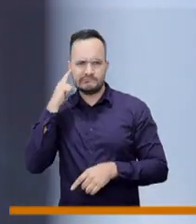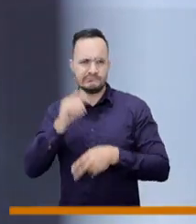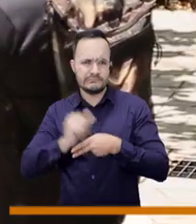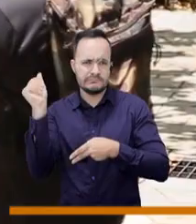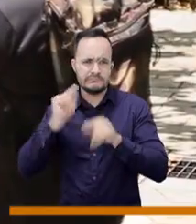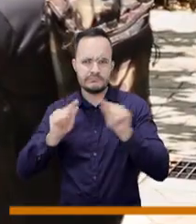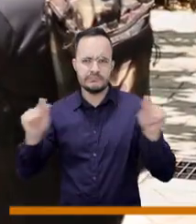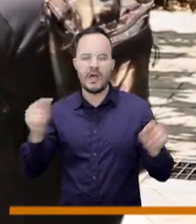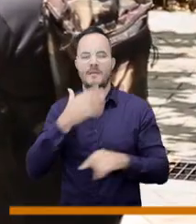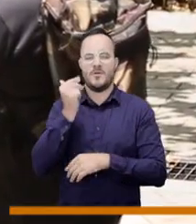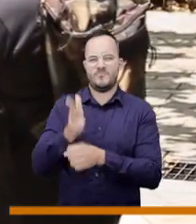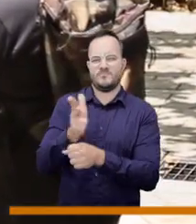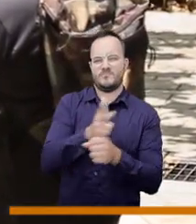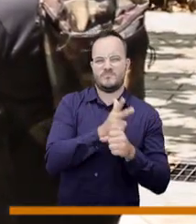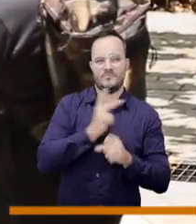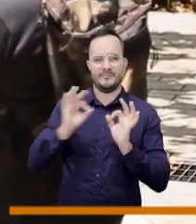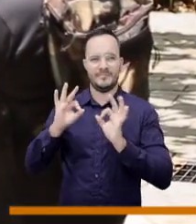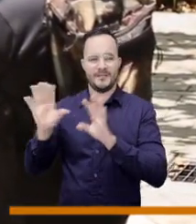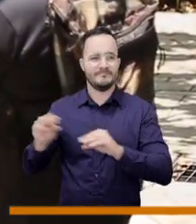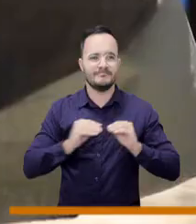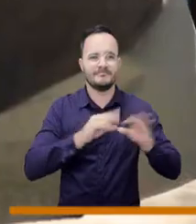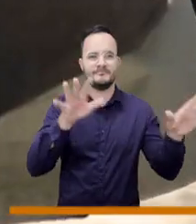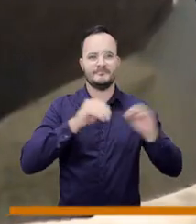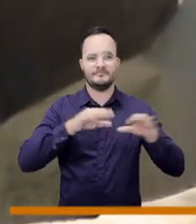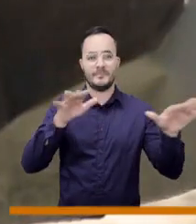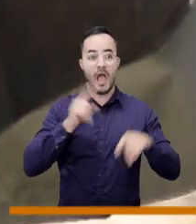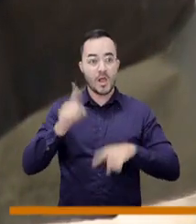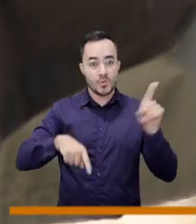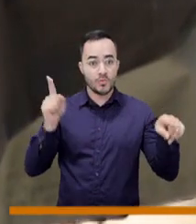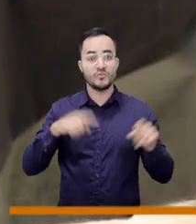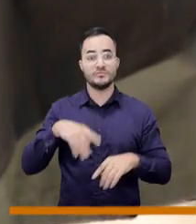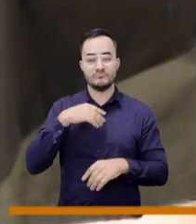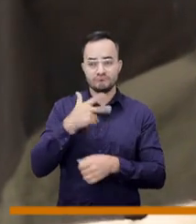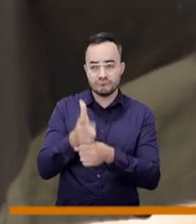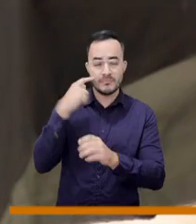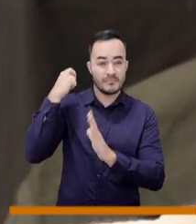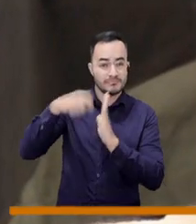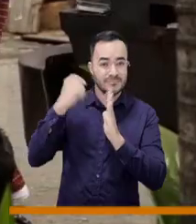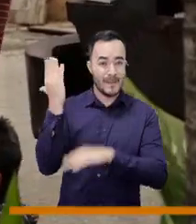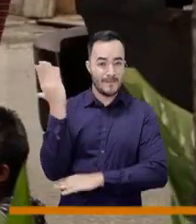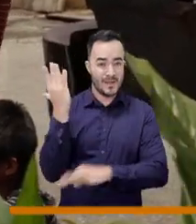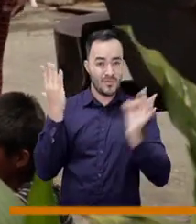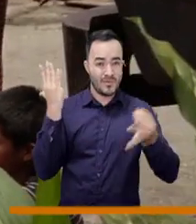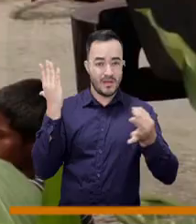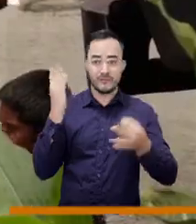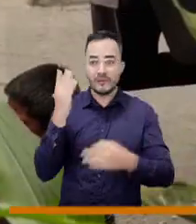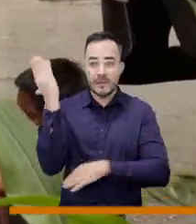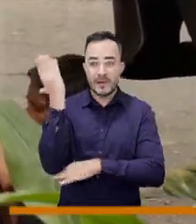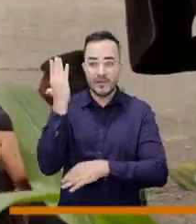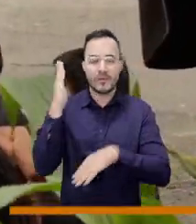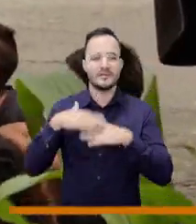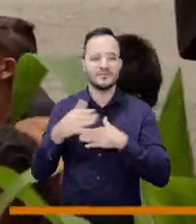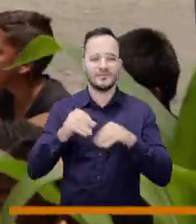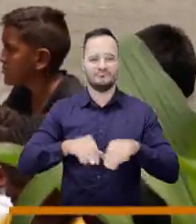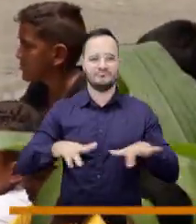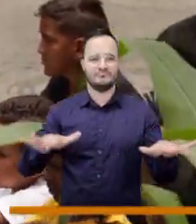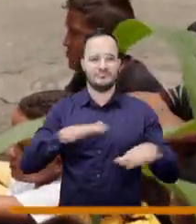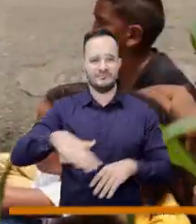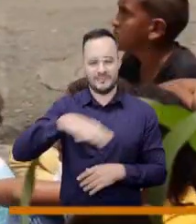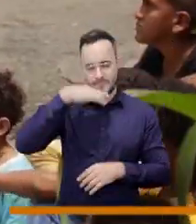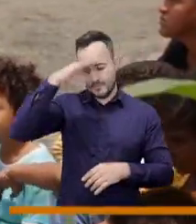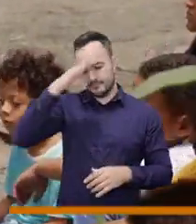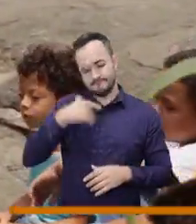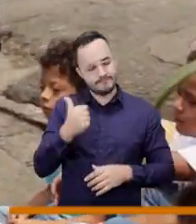local para hacer sus videos. Y muchas personas están viendo películas que se están rodando en Medellín y eso nos ha ayudado a incrementar